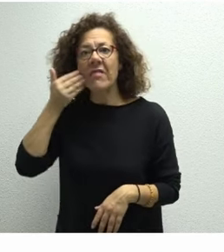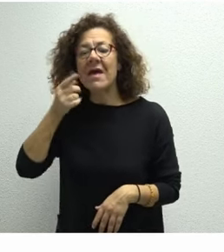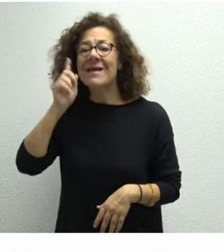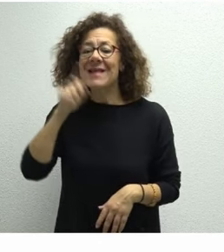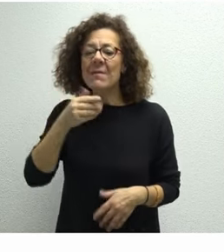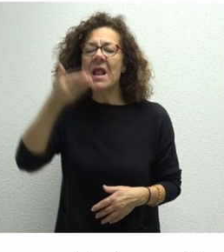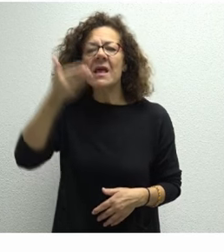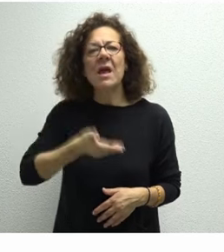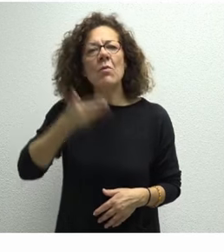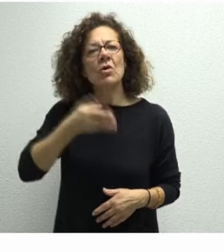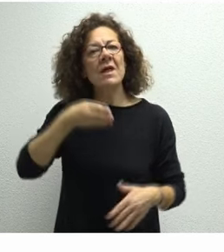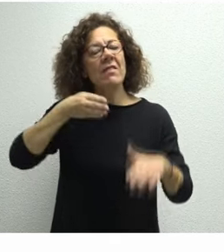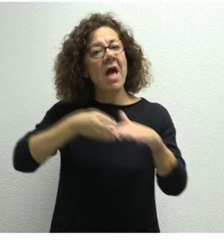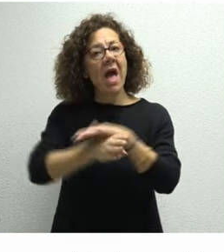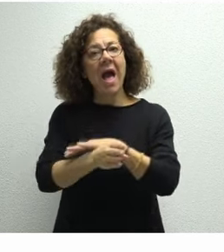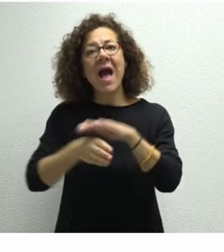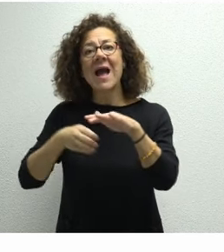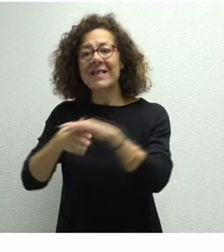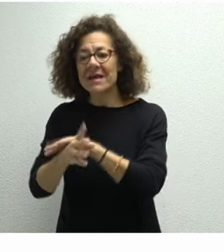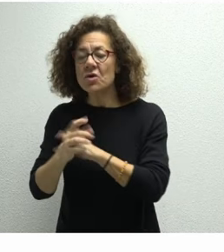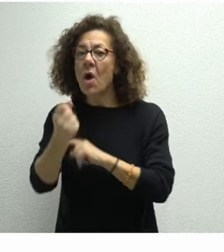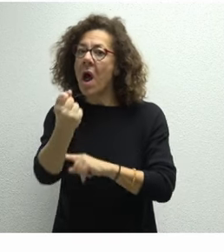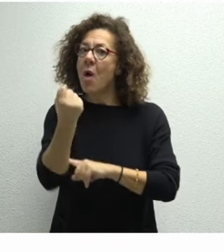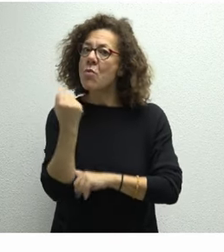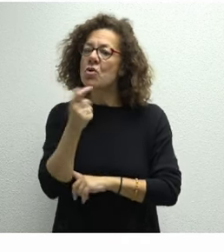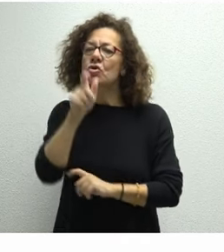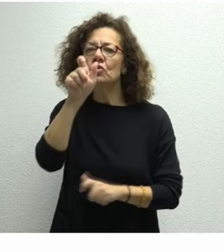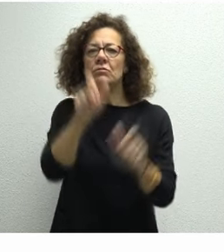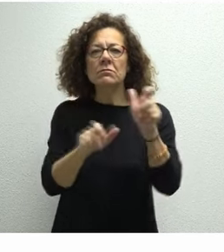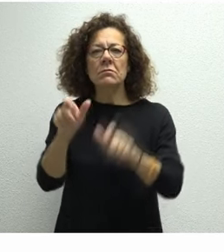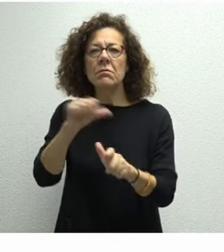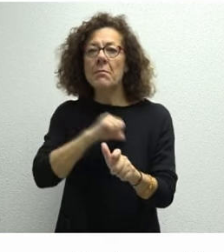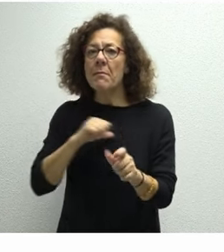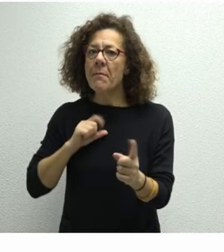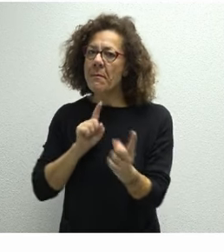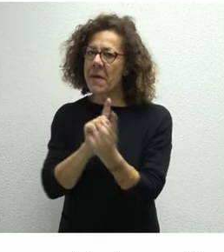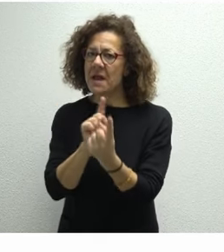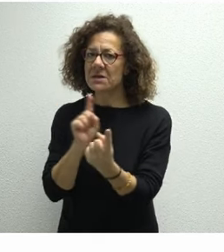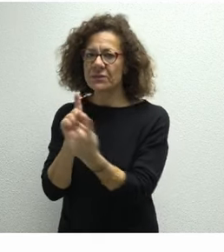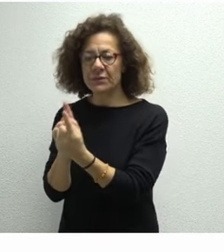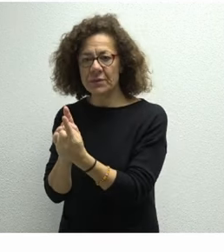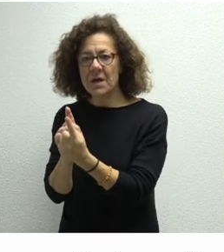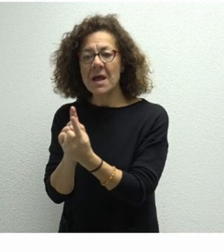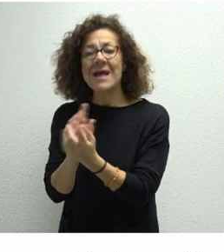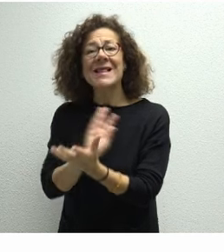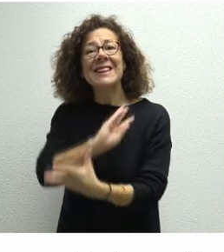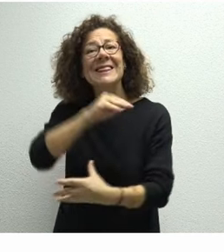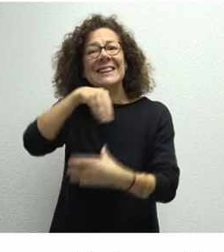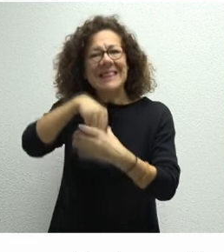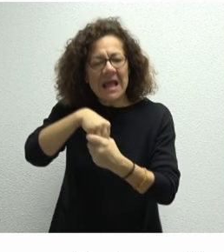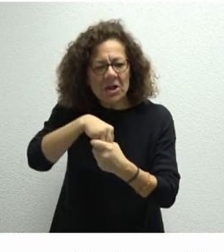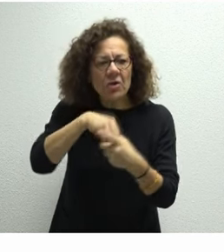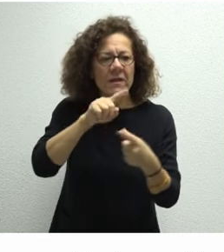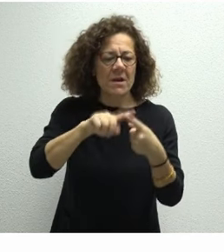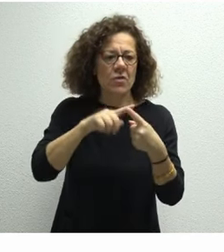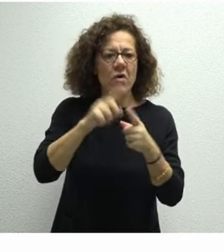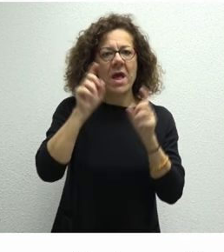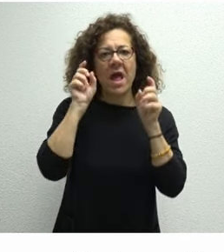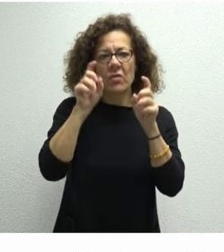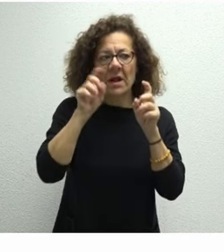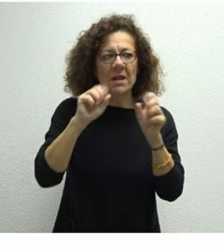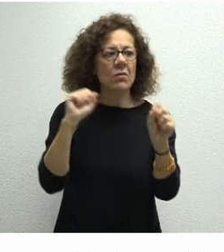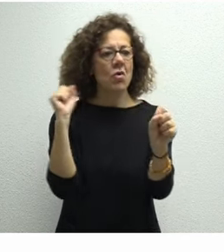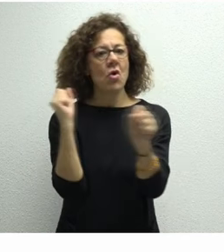acceso a apoyos personalizados apoyos integrados entre lo educativo entre lo